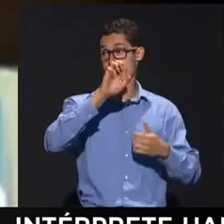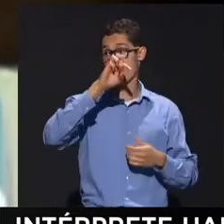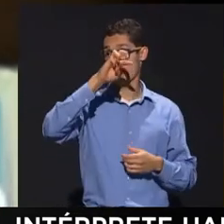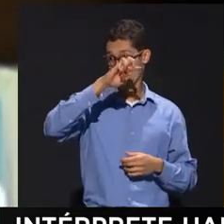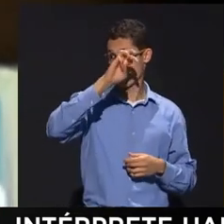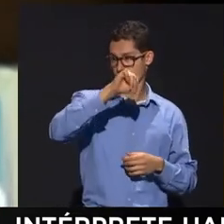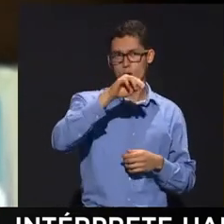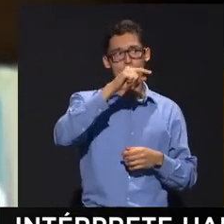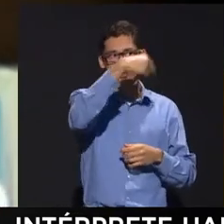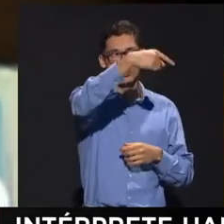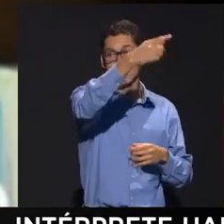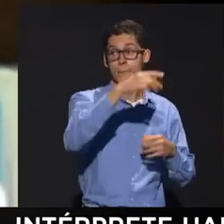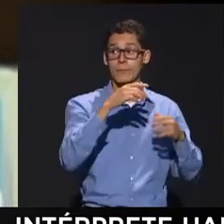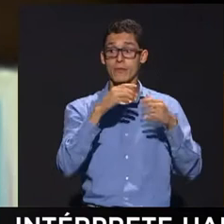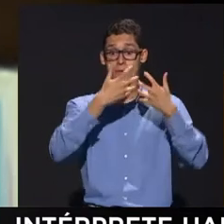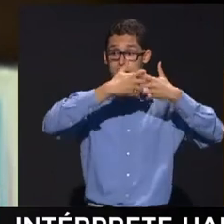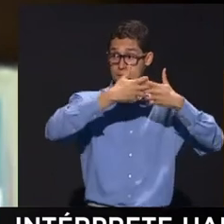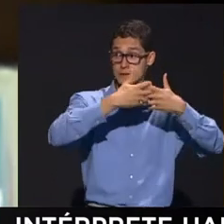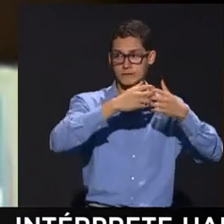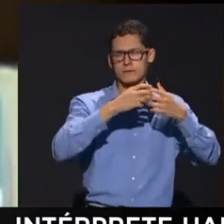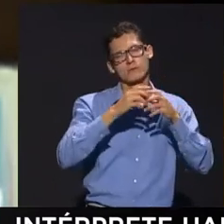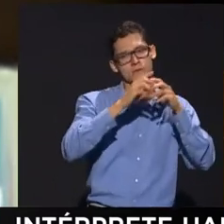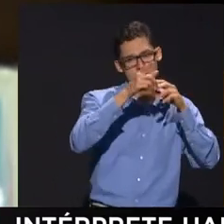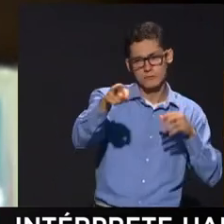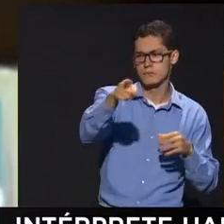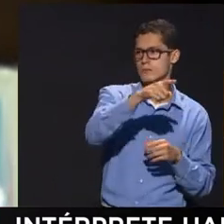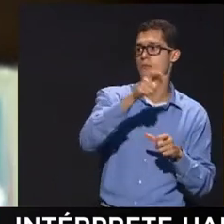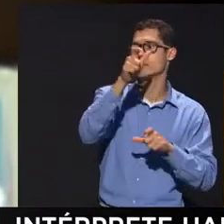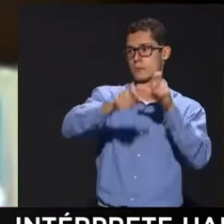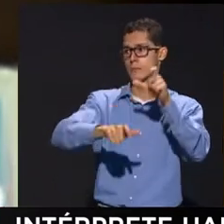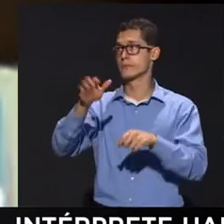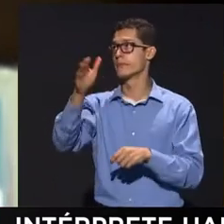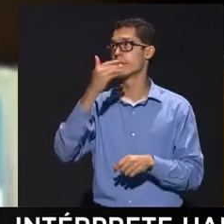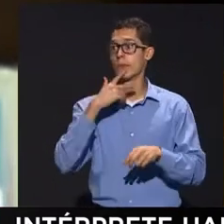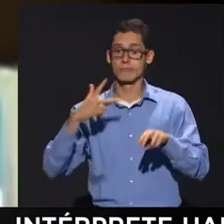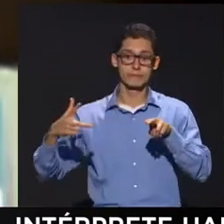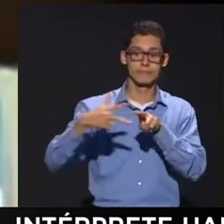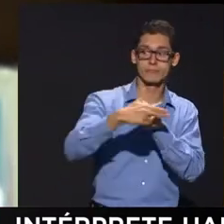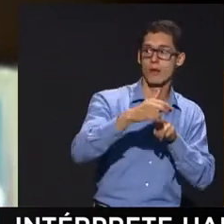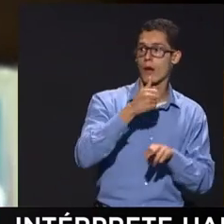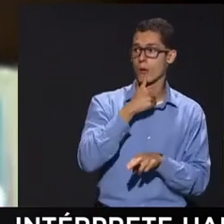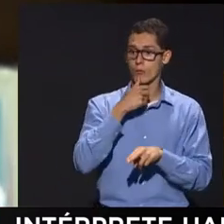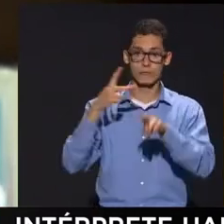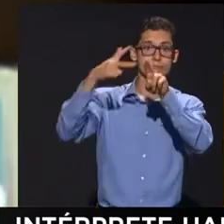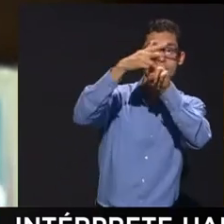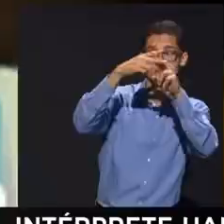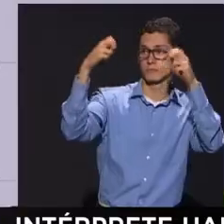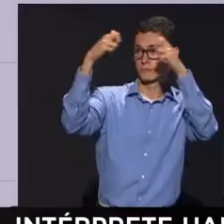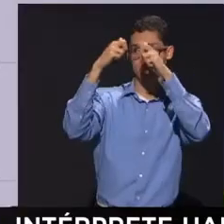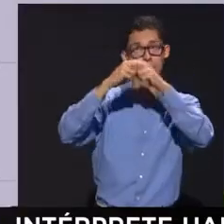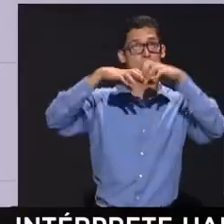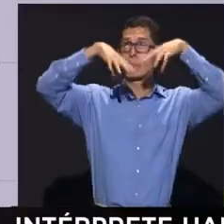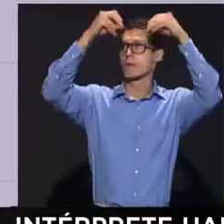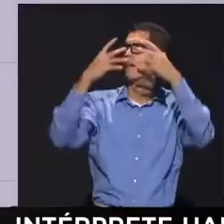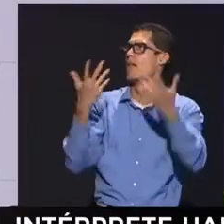servicios como EPM aseguren que todas las familias tienen acceso a los servicios públicos durante esta cuarentena. Así es. Bueno, vienen